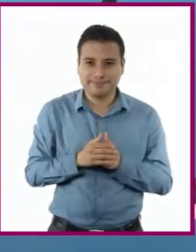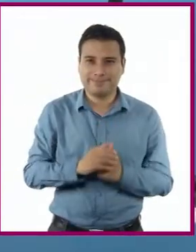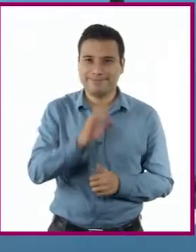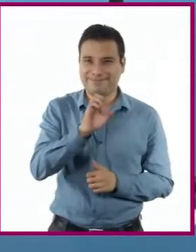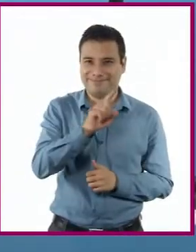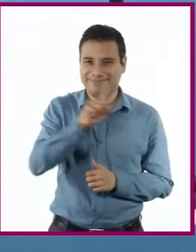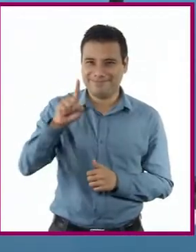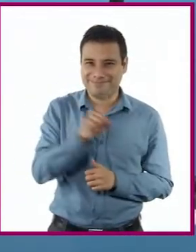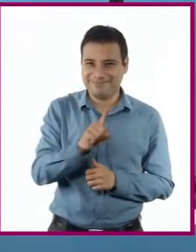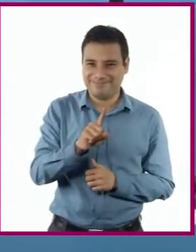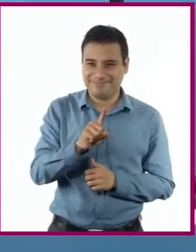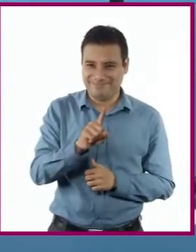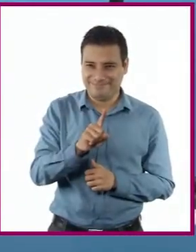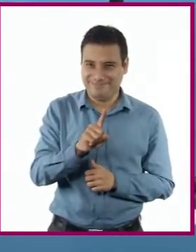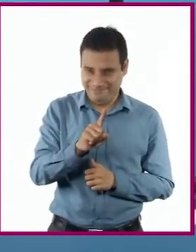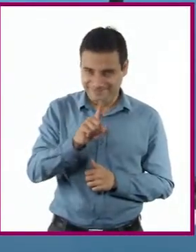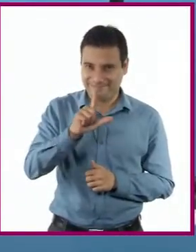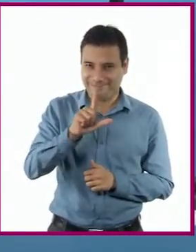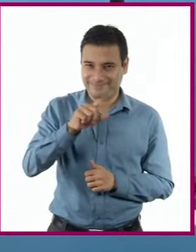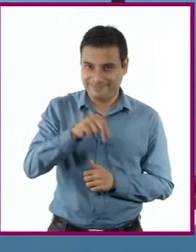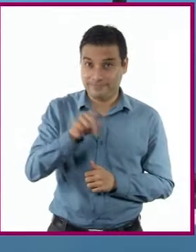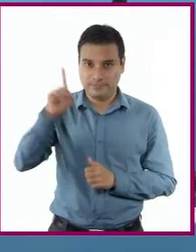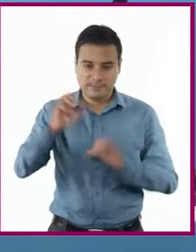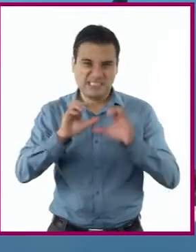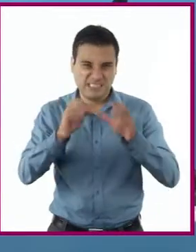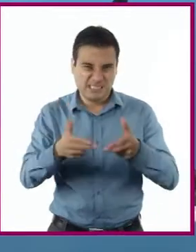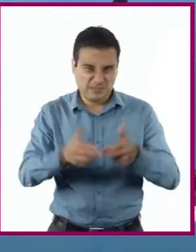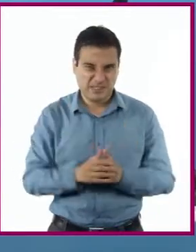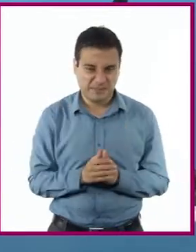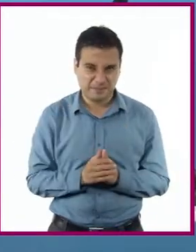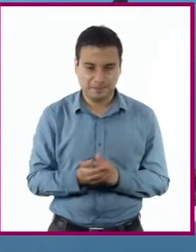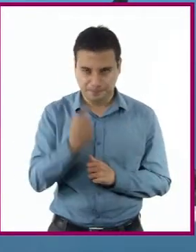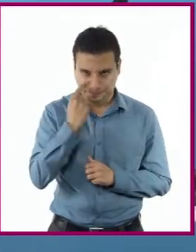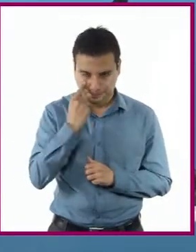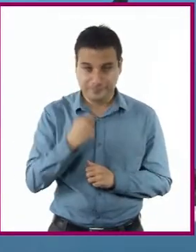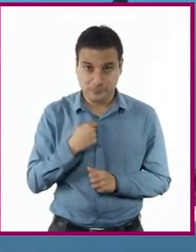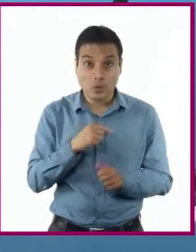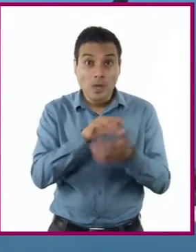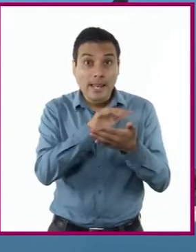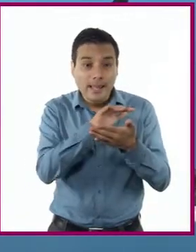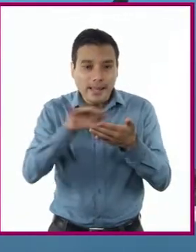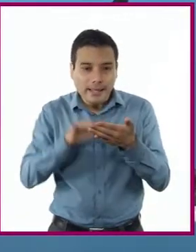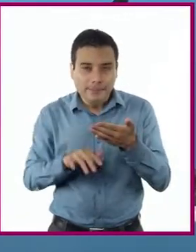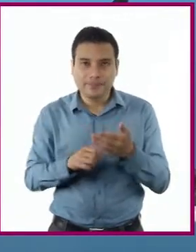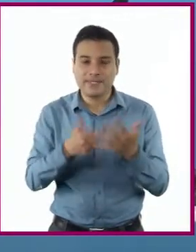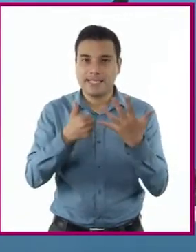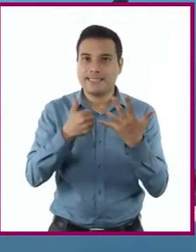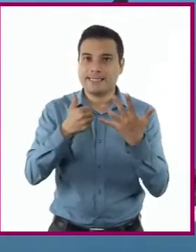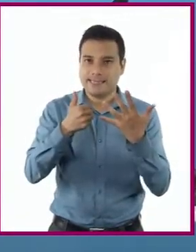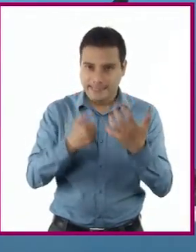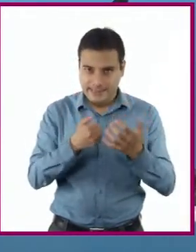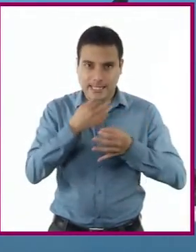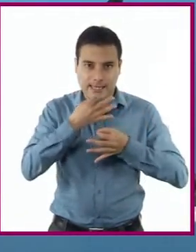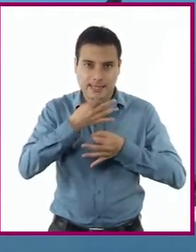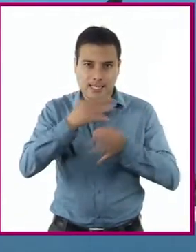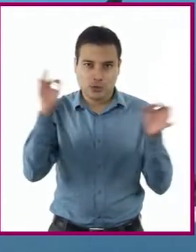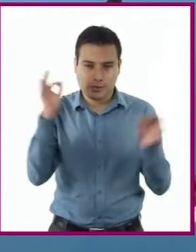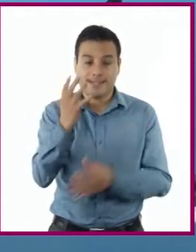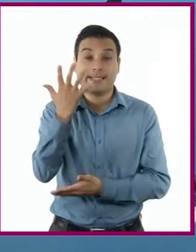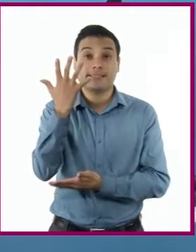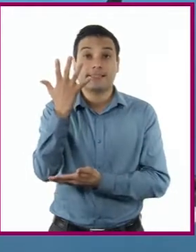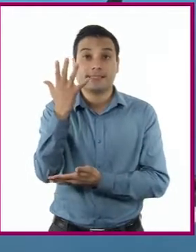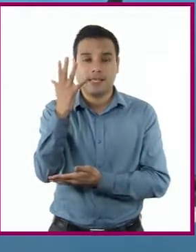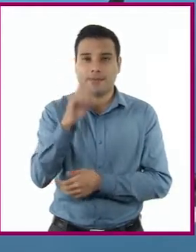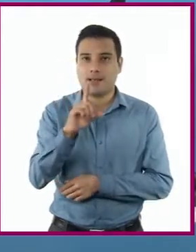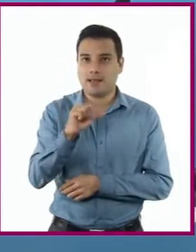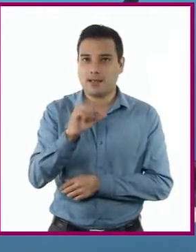Nacional en el estado de Chiapas. A continuación, leeré el documento Sexta Declaración de la Selva Lacandona.